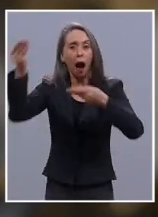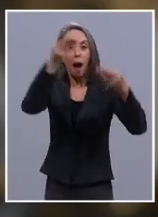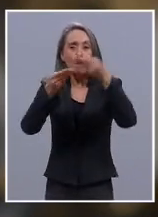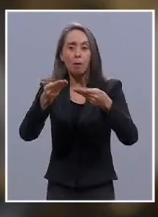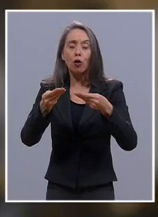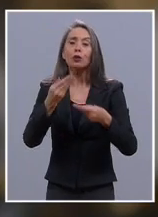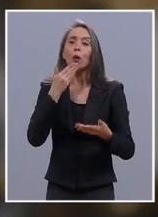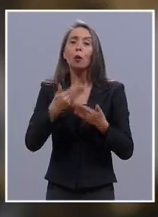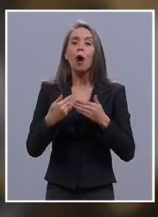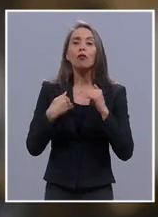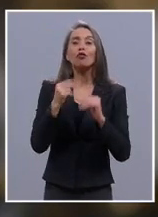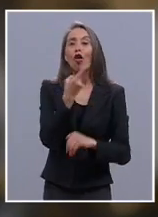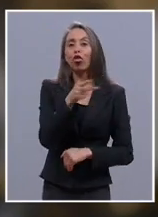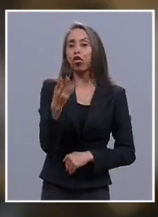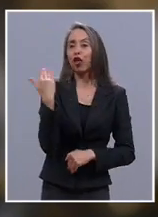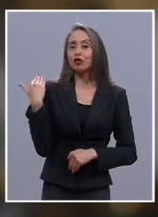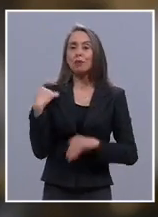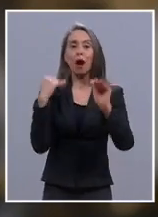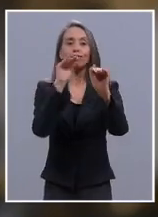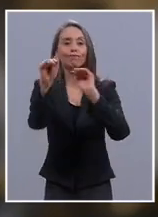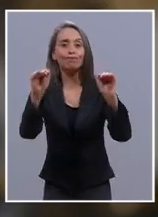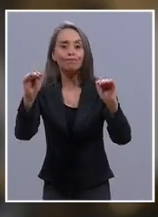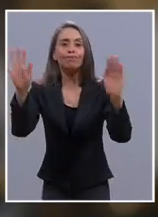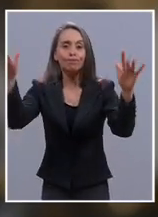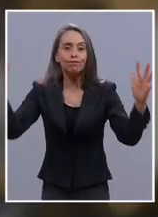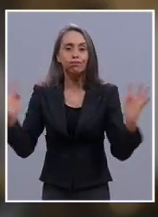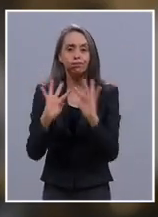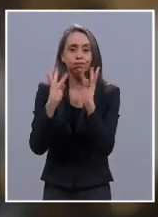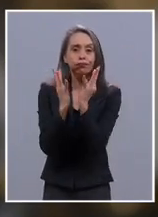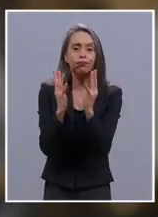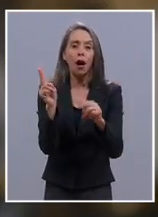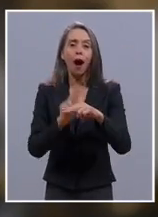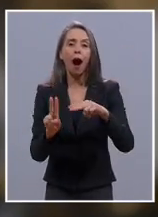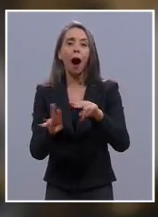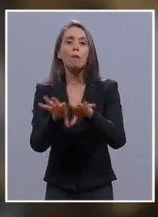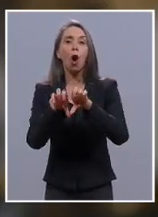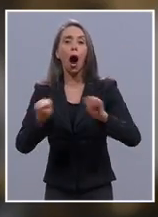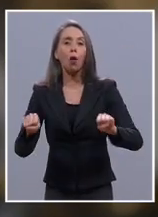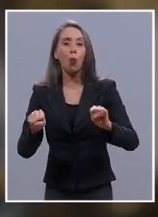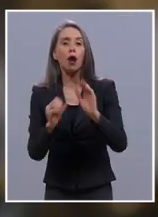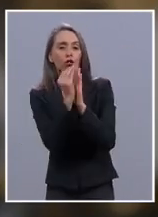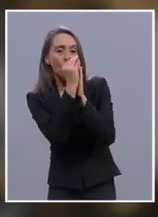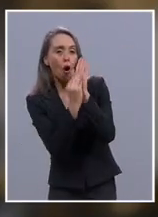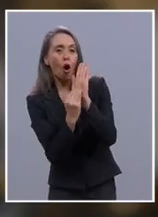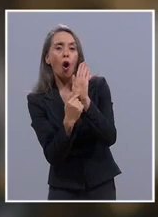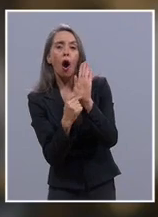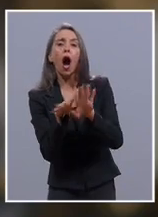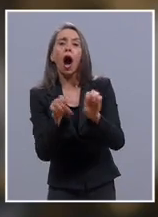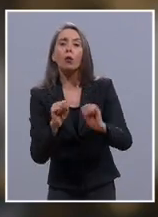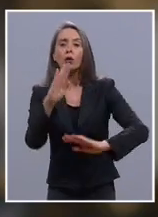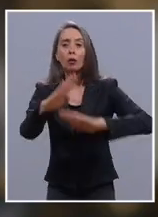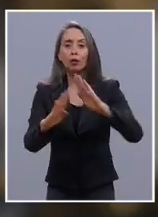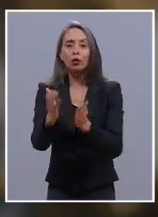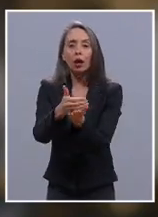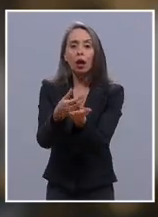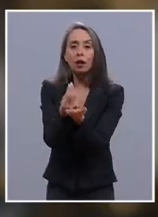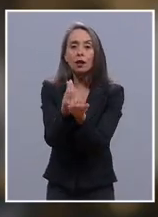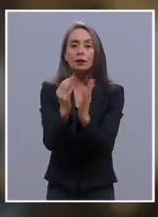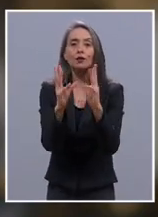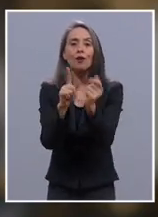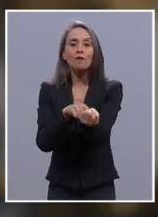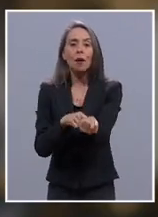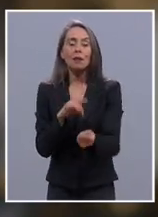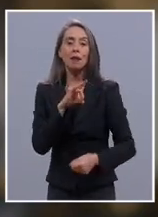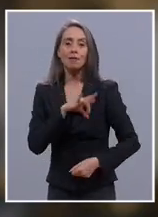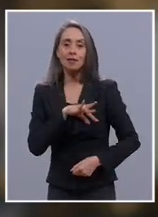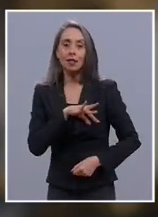llamado que hicimos hace dos semanas para construir un acuerdo un acuerdo para proteger los ingresos de las familias chilenas